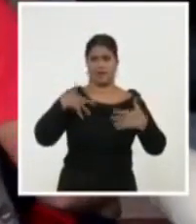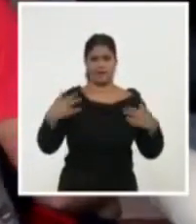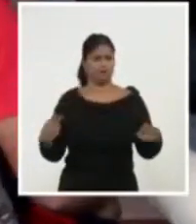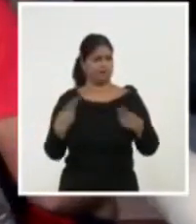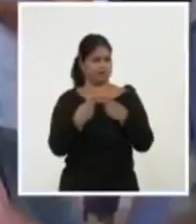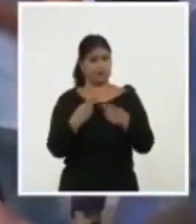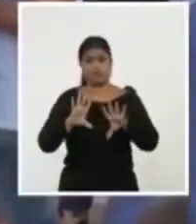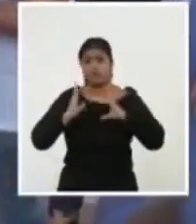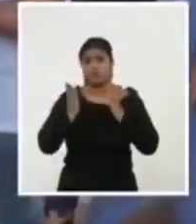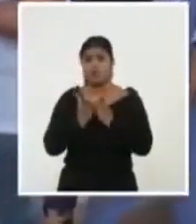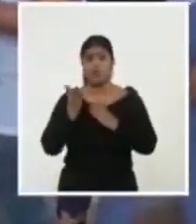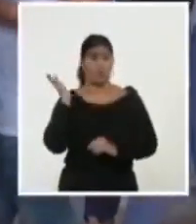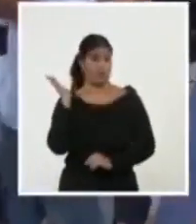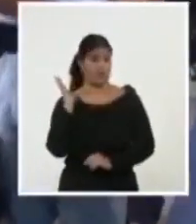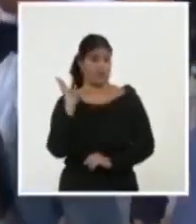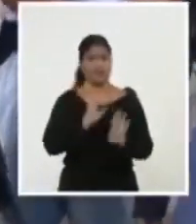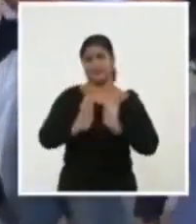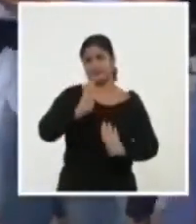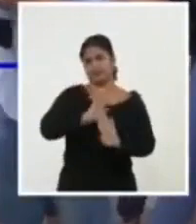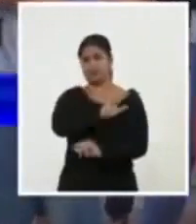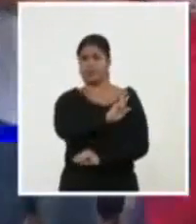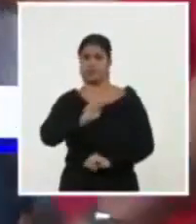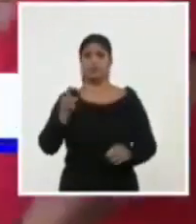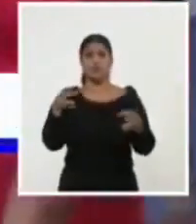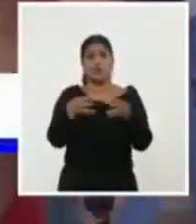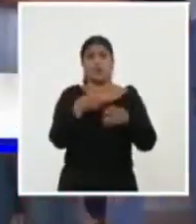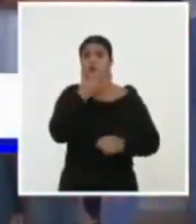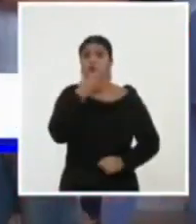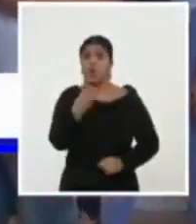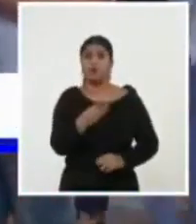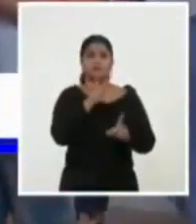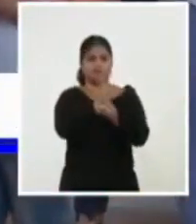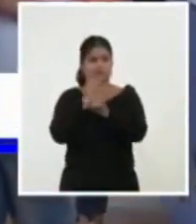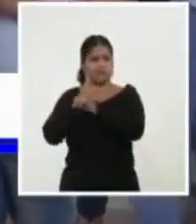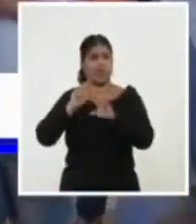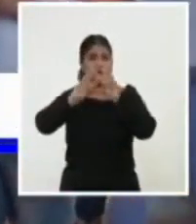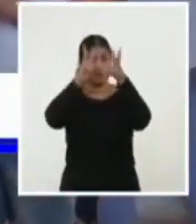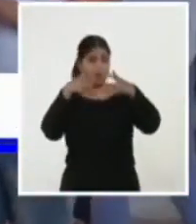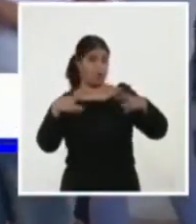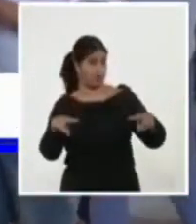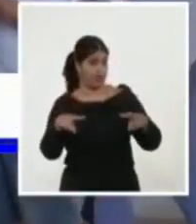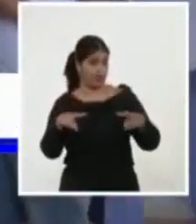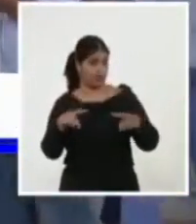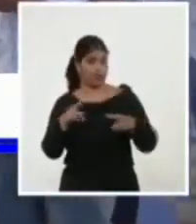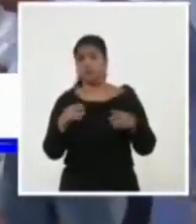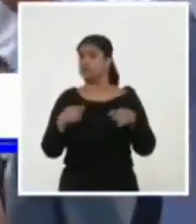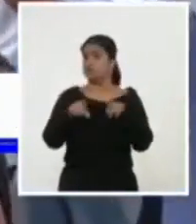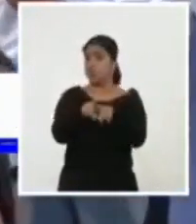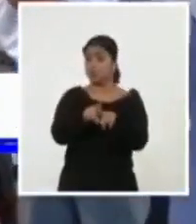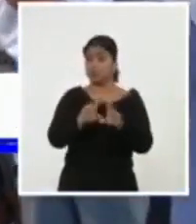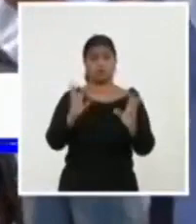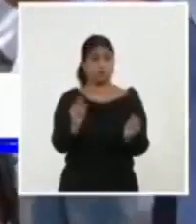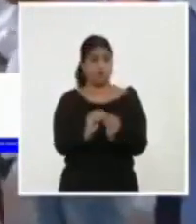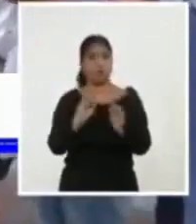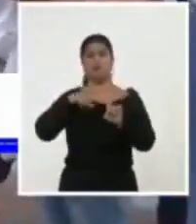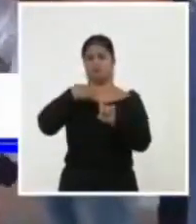soberanía de la nación. Somos un grupo de jóvenes que nos hemos ido conociendo en las redes sociales debido precisamente al ataque que se le da, y